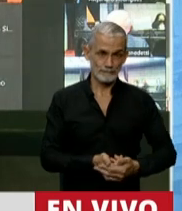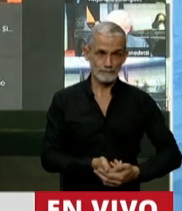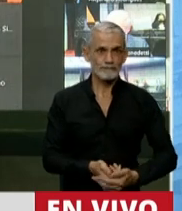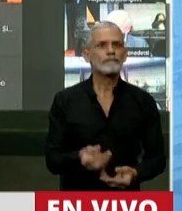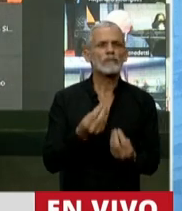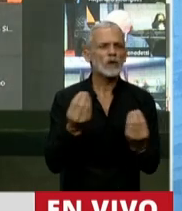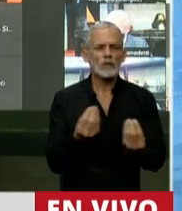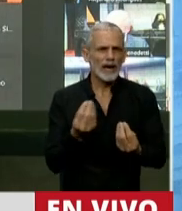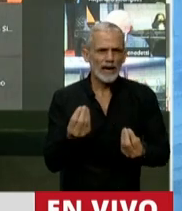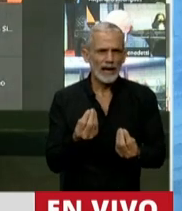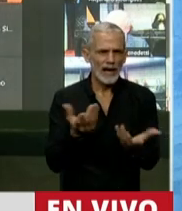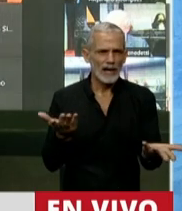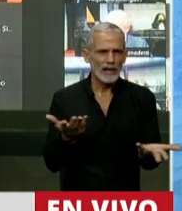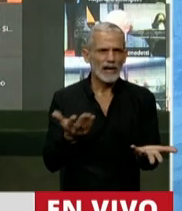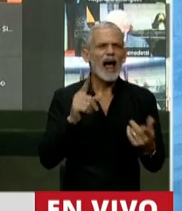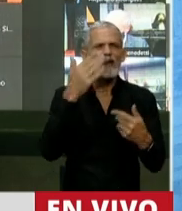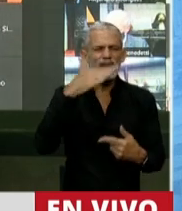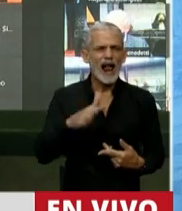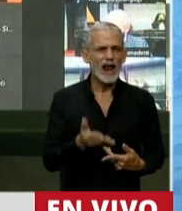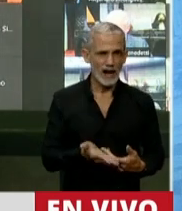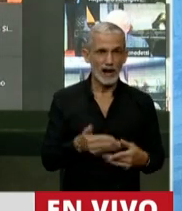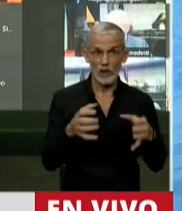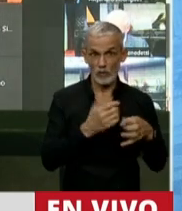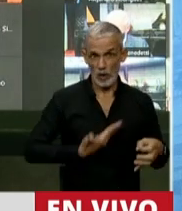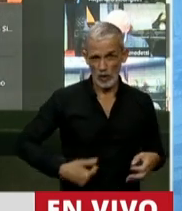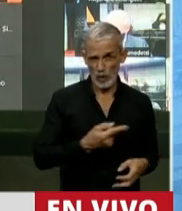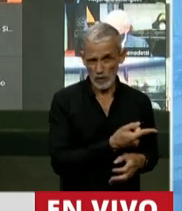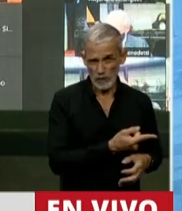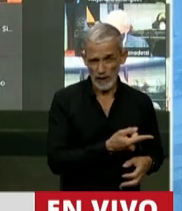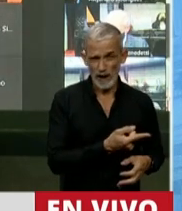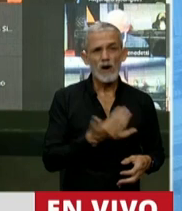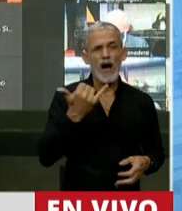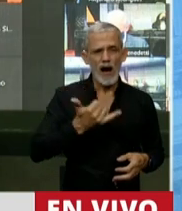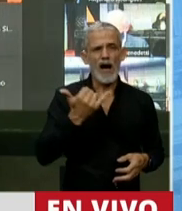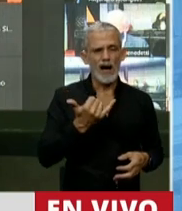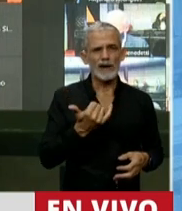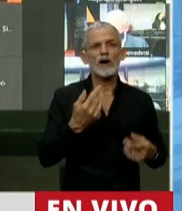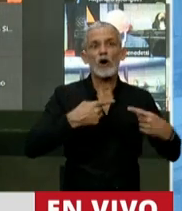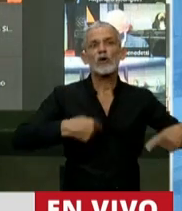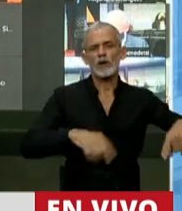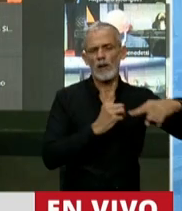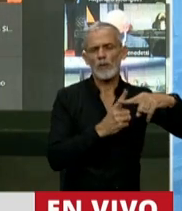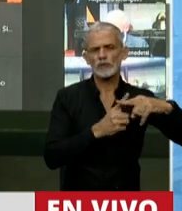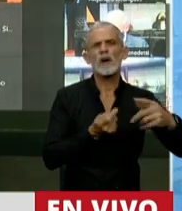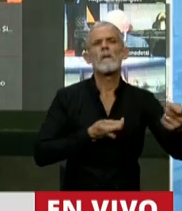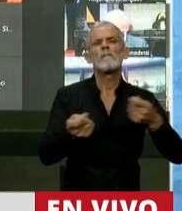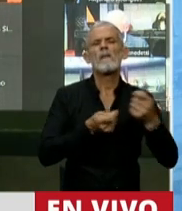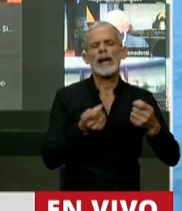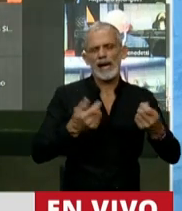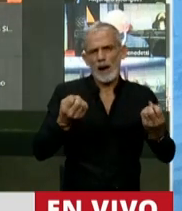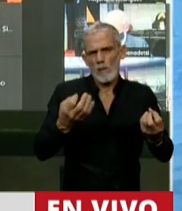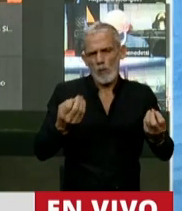qué quedamos señor presidente mire el oficialismo tiene una gran virtud maneja muy